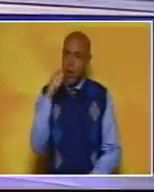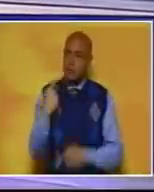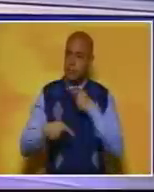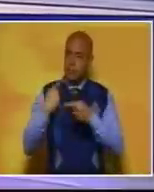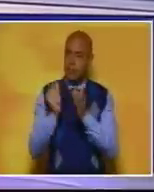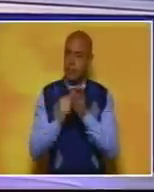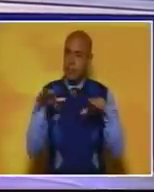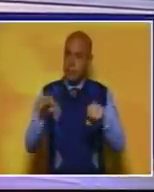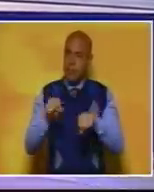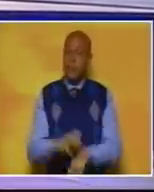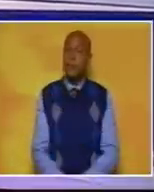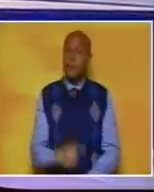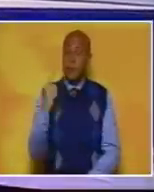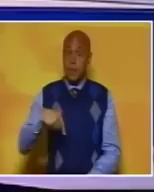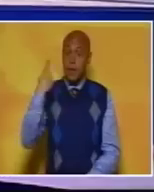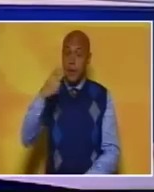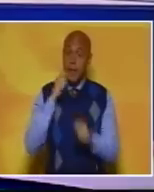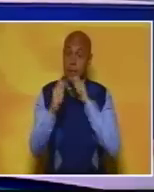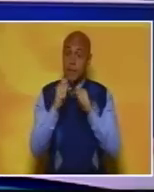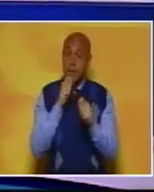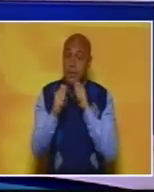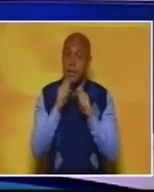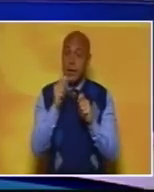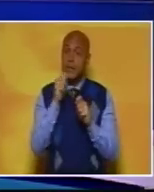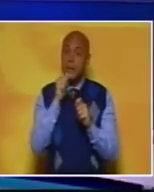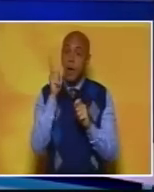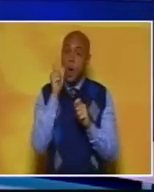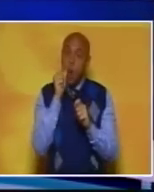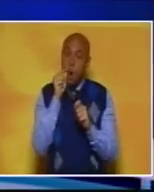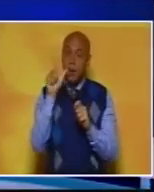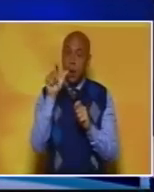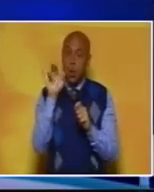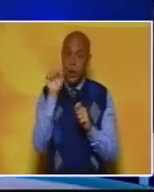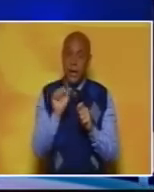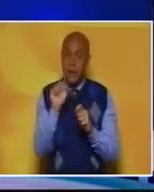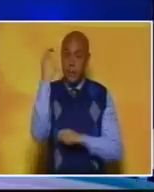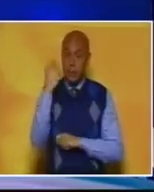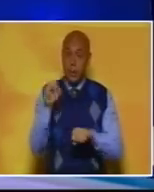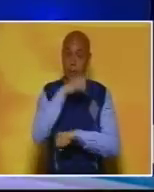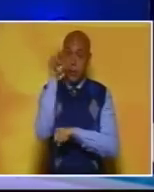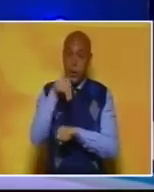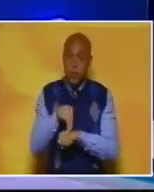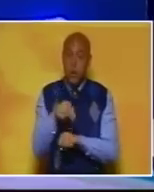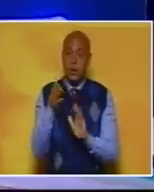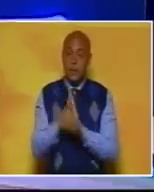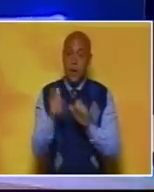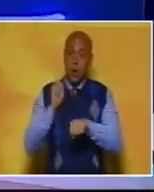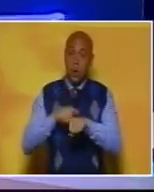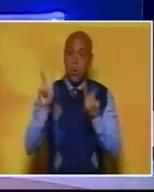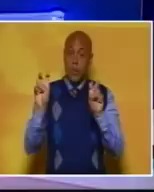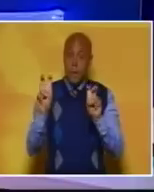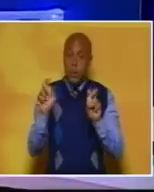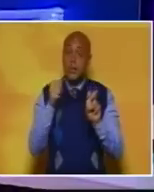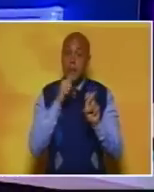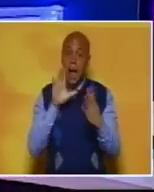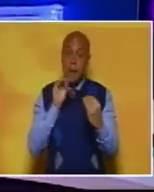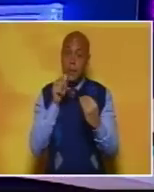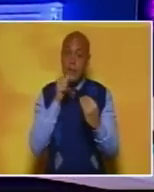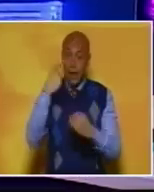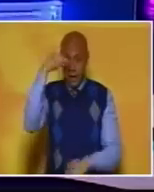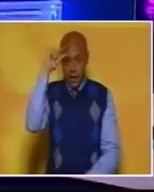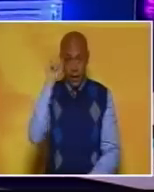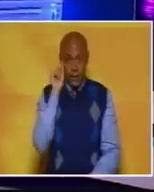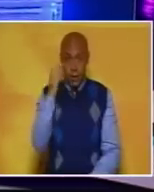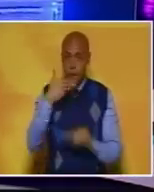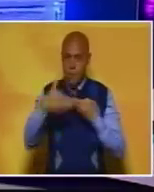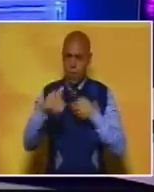conquistando espacios. Al regreso de la entrevista a Venevisión nos acompaña Luis Emilio Rondón, diputado de la Asamblea Nacional por un Nuevo Tiempo. Le estará conversando con Endrina y